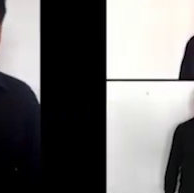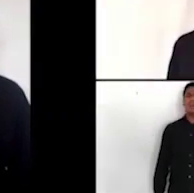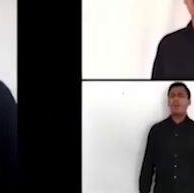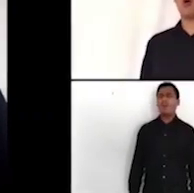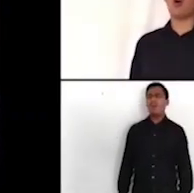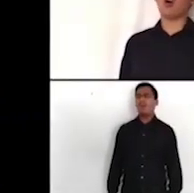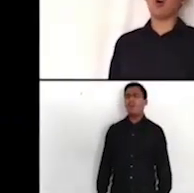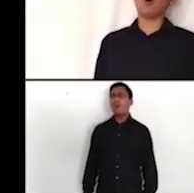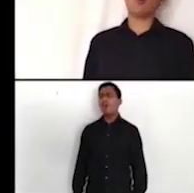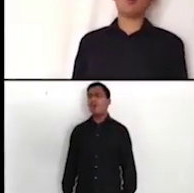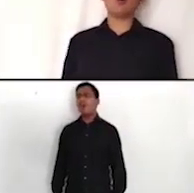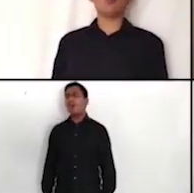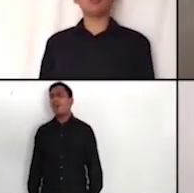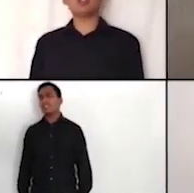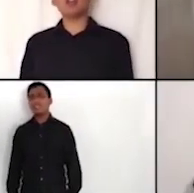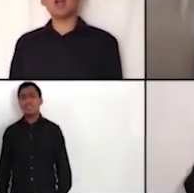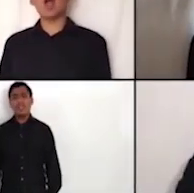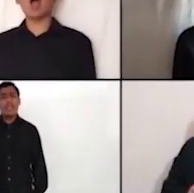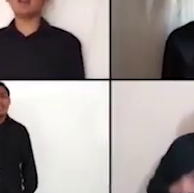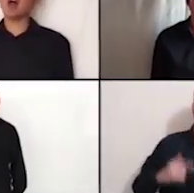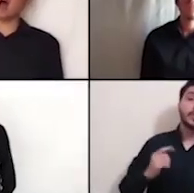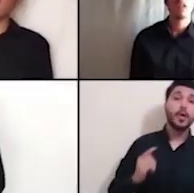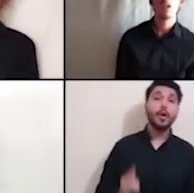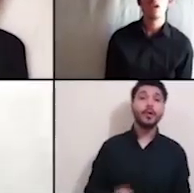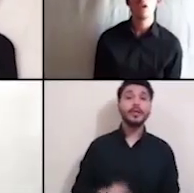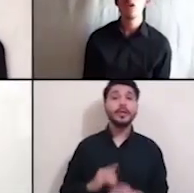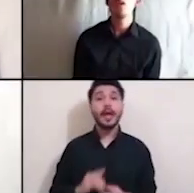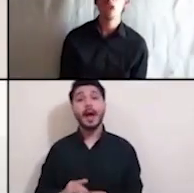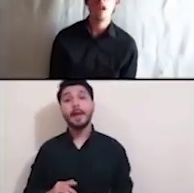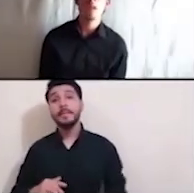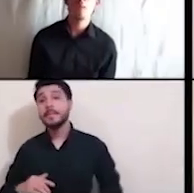no quiero